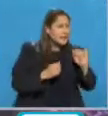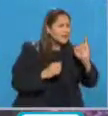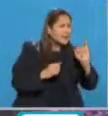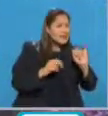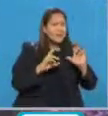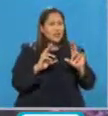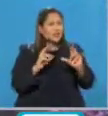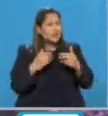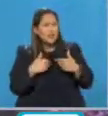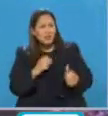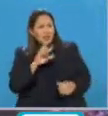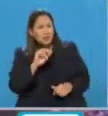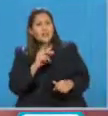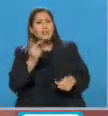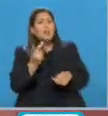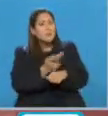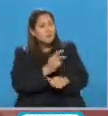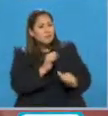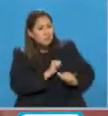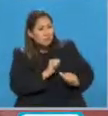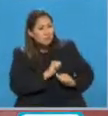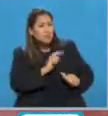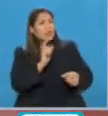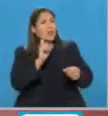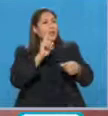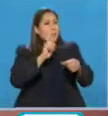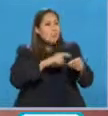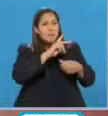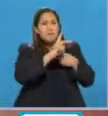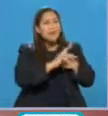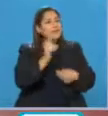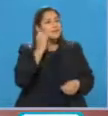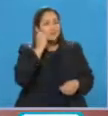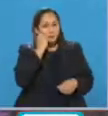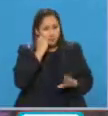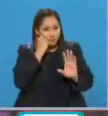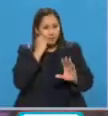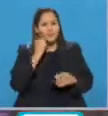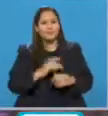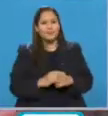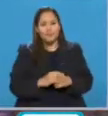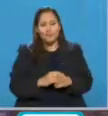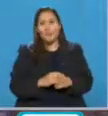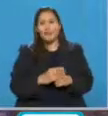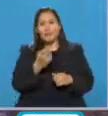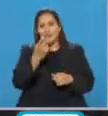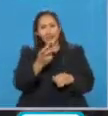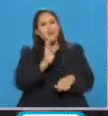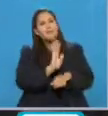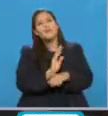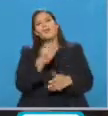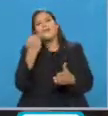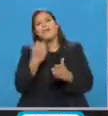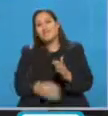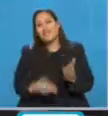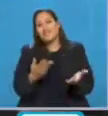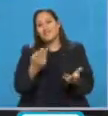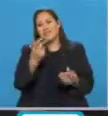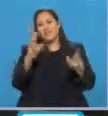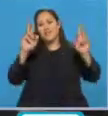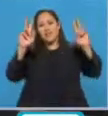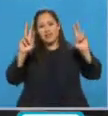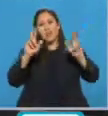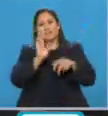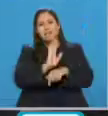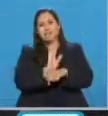a los soldados, no importa de qué ejército sean. Claro. ¿No? Por ahí que es el tratamiento durante la gran parte de la Ese es el película. planteamiento de la ¿Solo película.